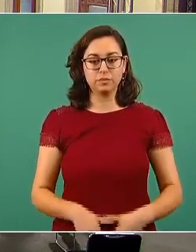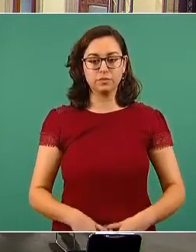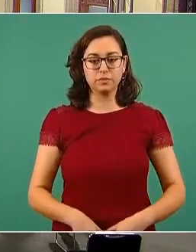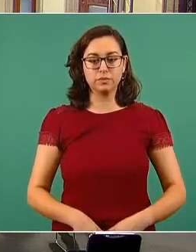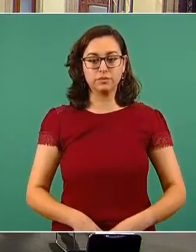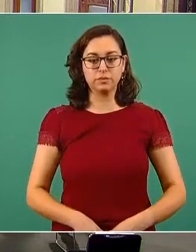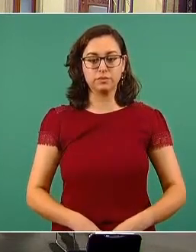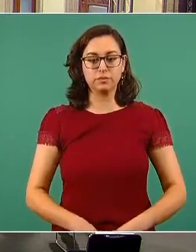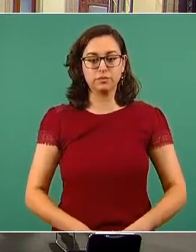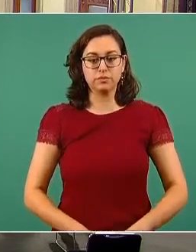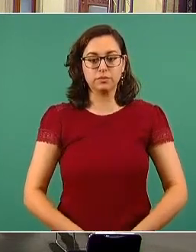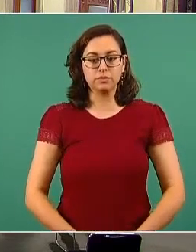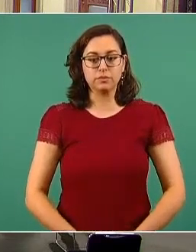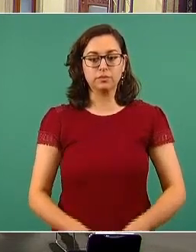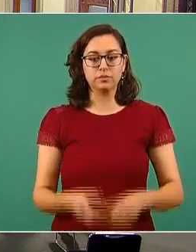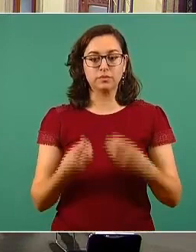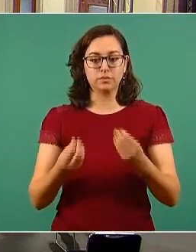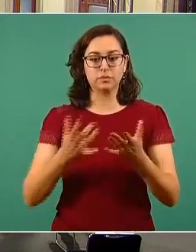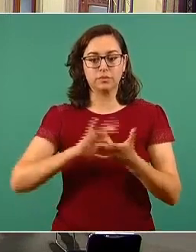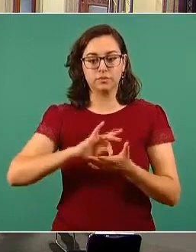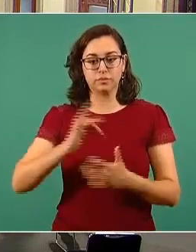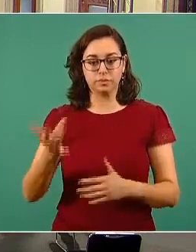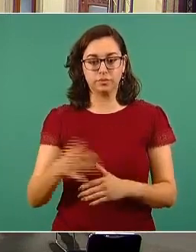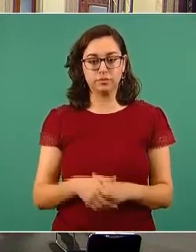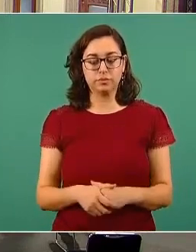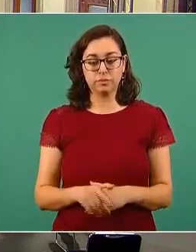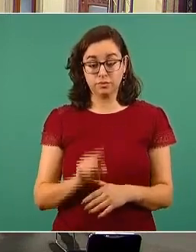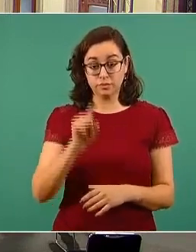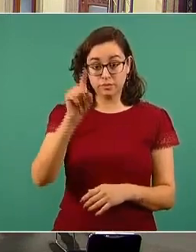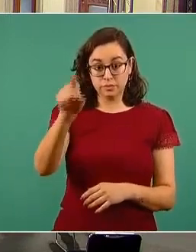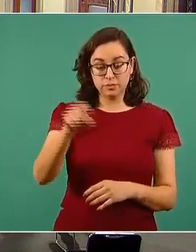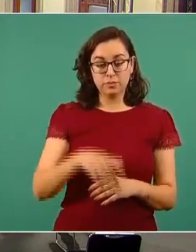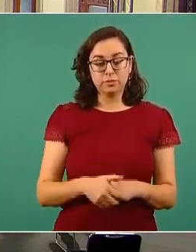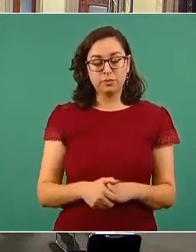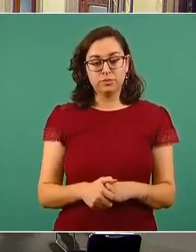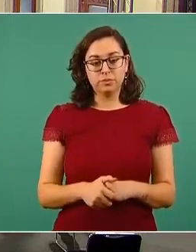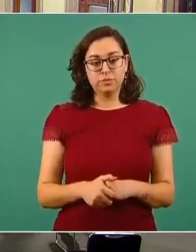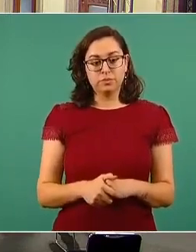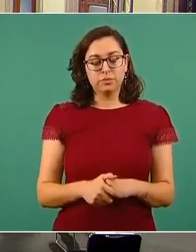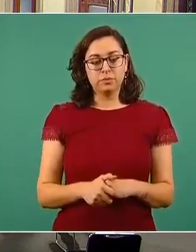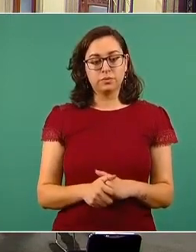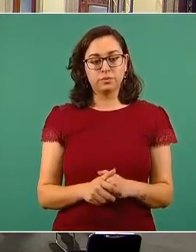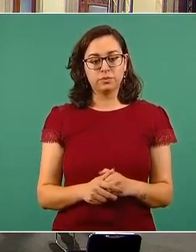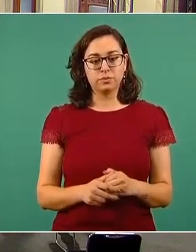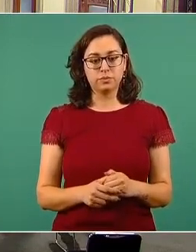Muchas gracias, Arturo. Por favor, allá atrás nos seguimos. ¿Sí? Con gusto.